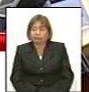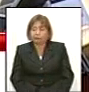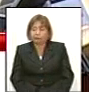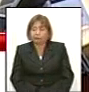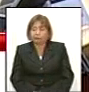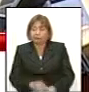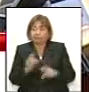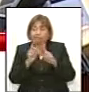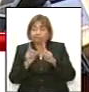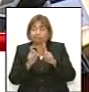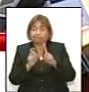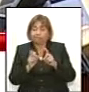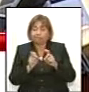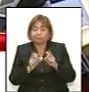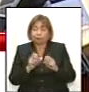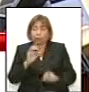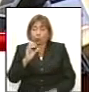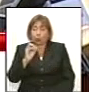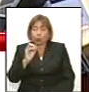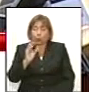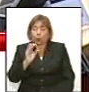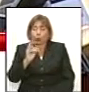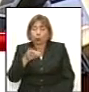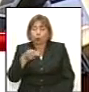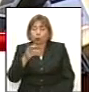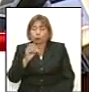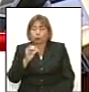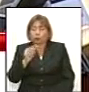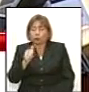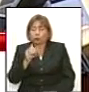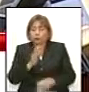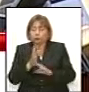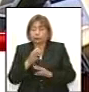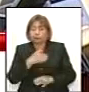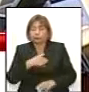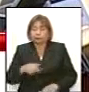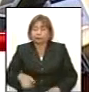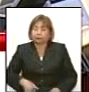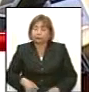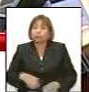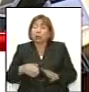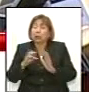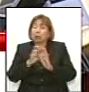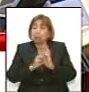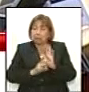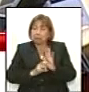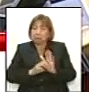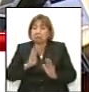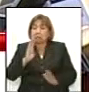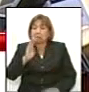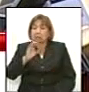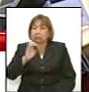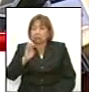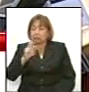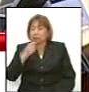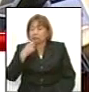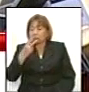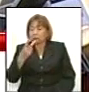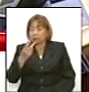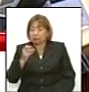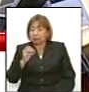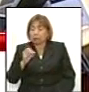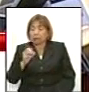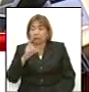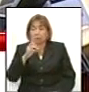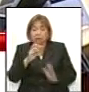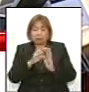a las consultas del congresista Ochoa a través de la presidencia, el proyecto especial Bicentenario desarrolló un plan